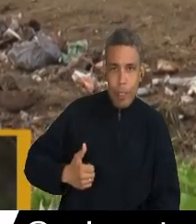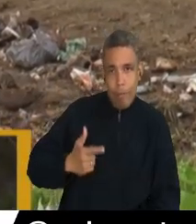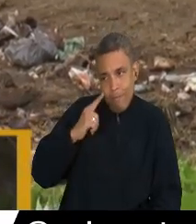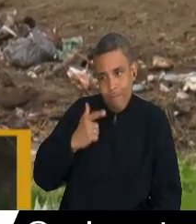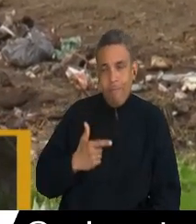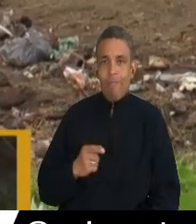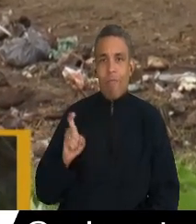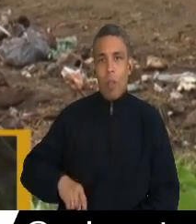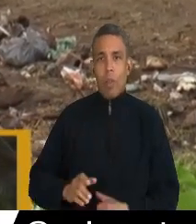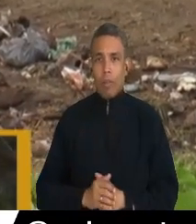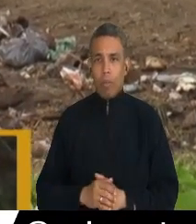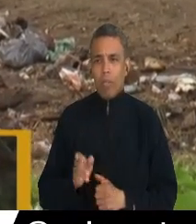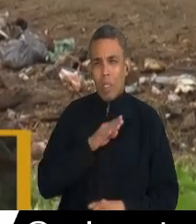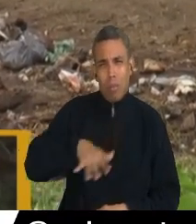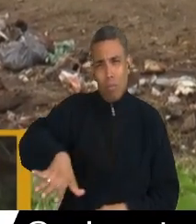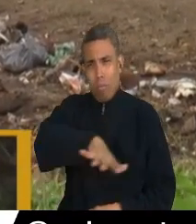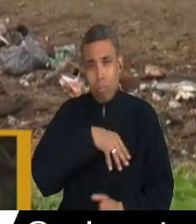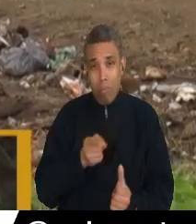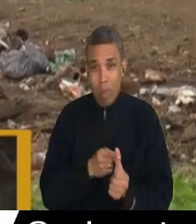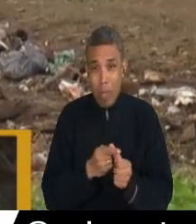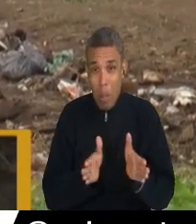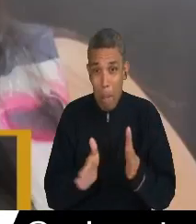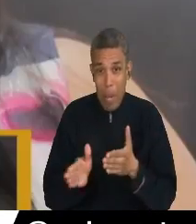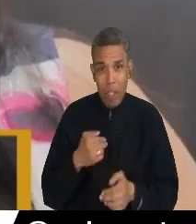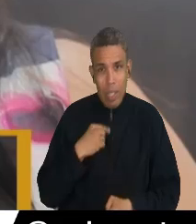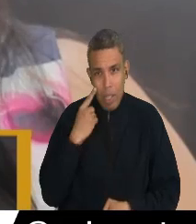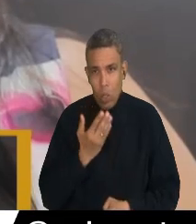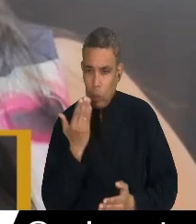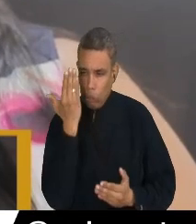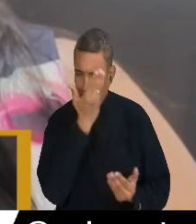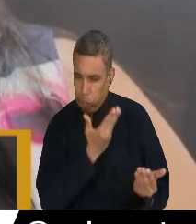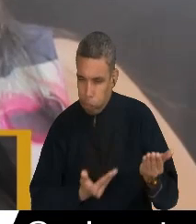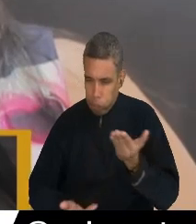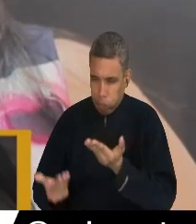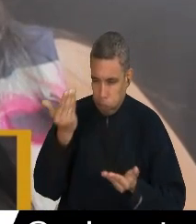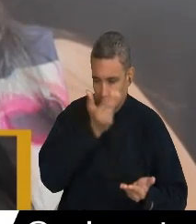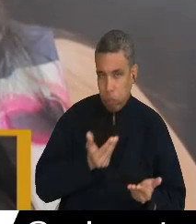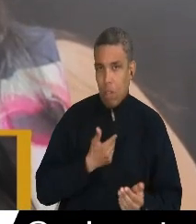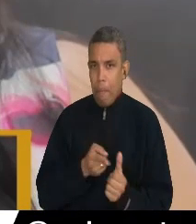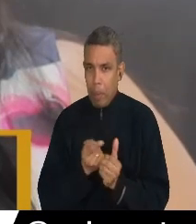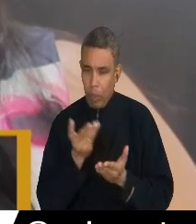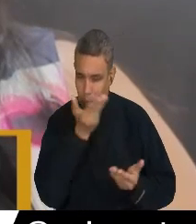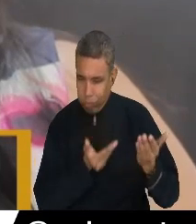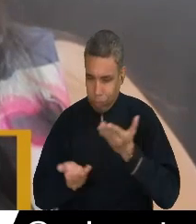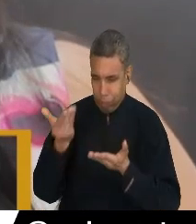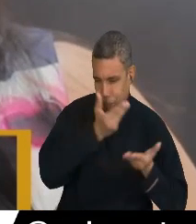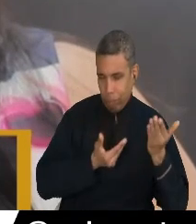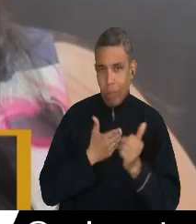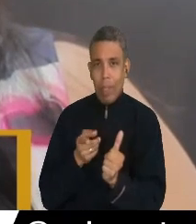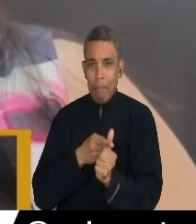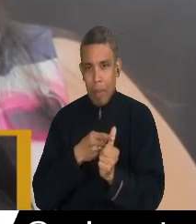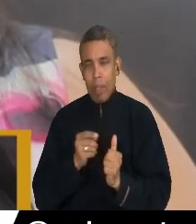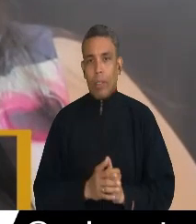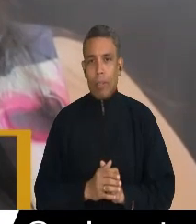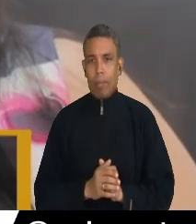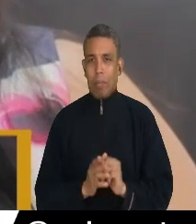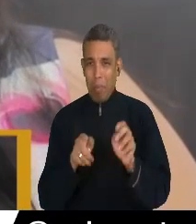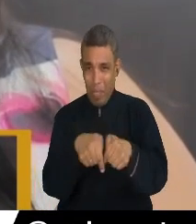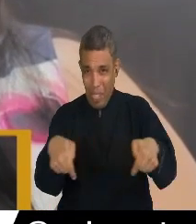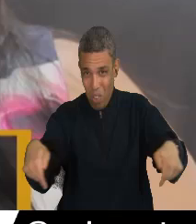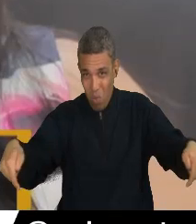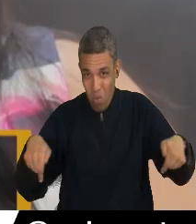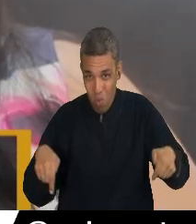parte de la Oficina Asesora de Planeación Municipal. Lo que va a suceder ahora es que desde la Oficina de Planeación se va a hacer